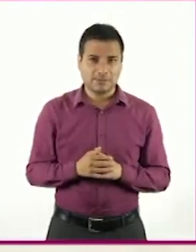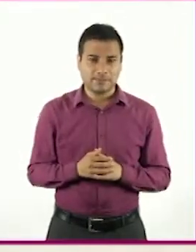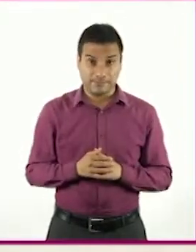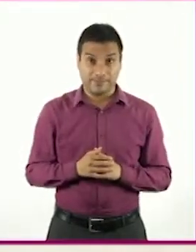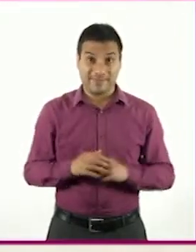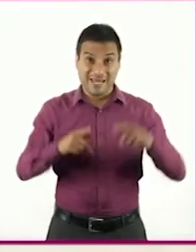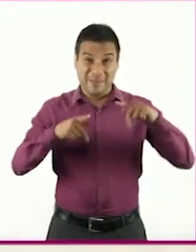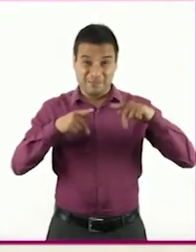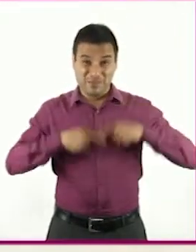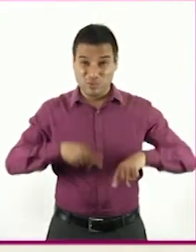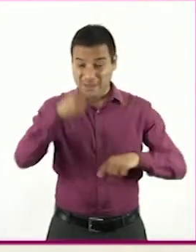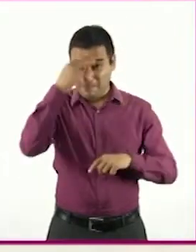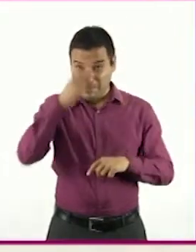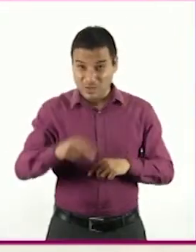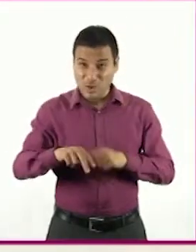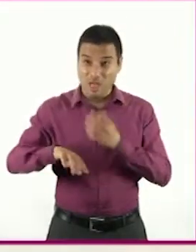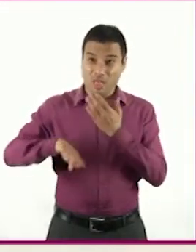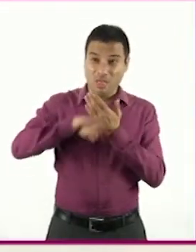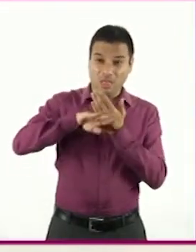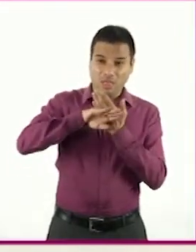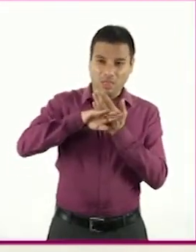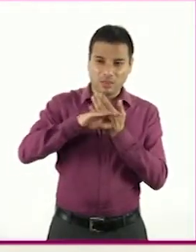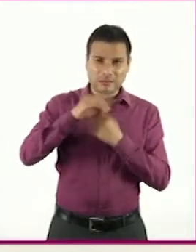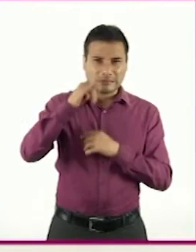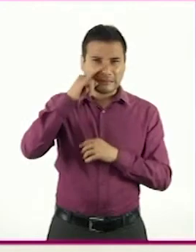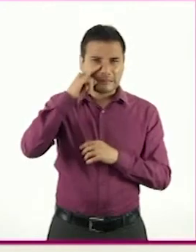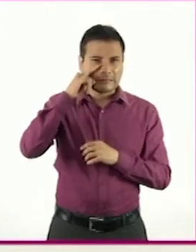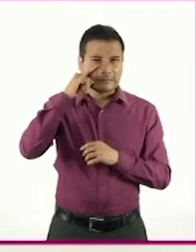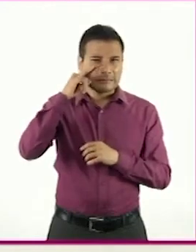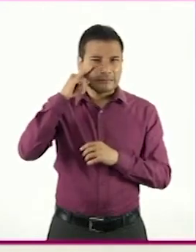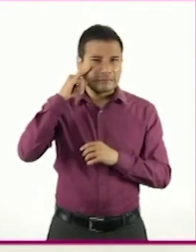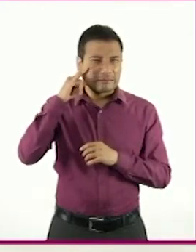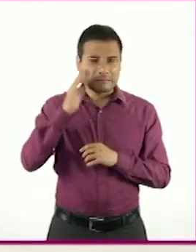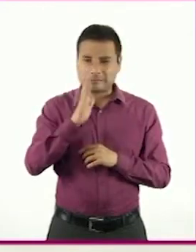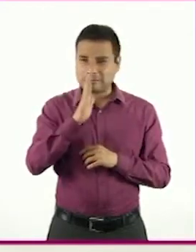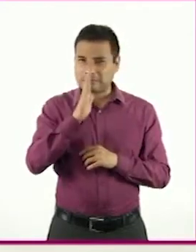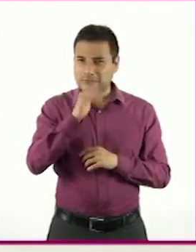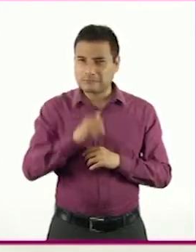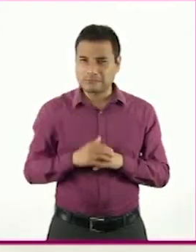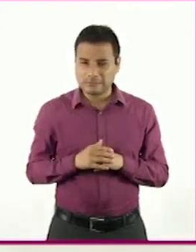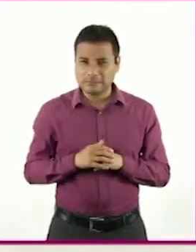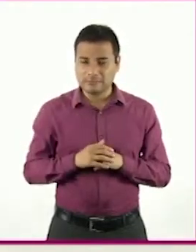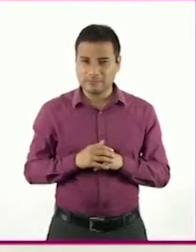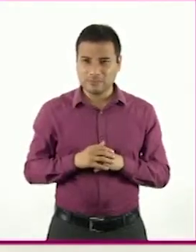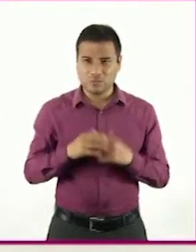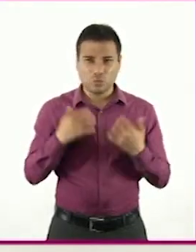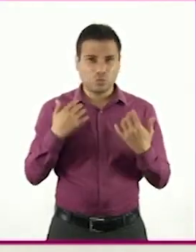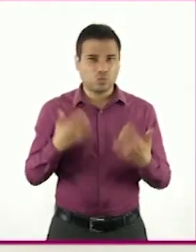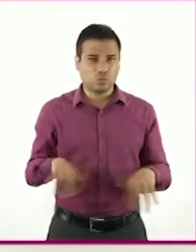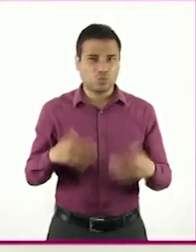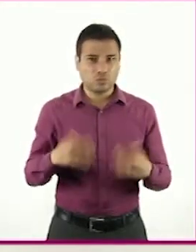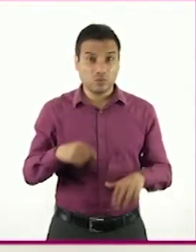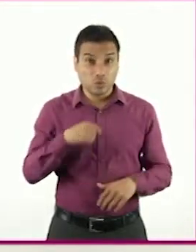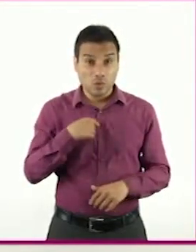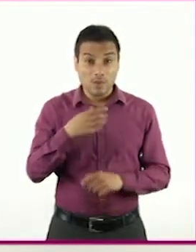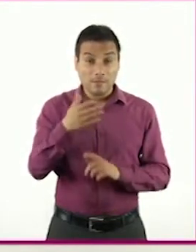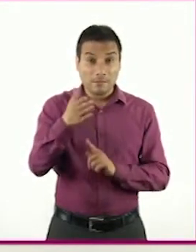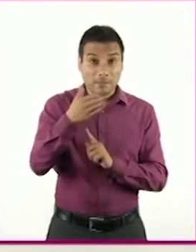mexicanos duelen más que el racismo bajo el cual he sobrevivido, y somos sin bandera y sin